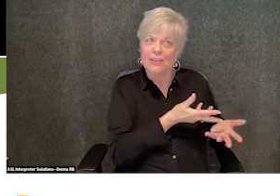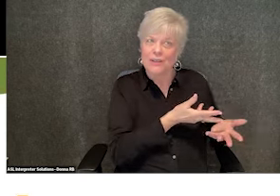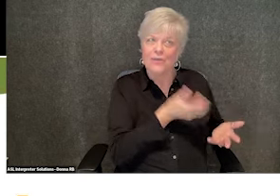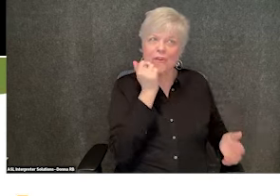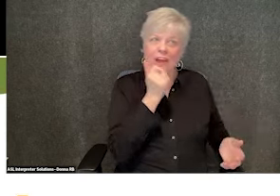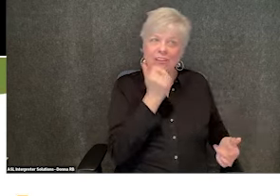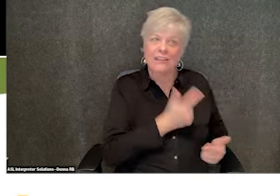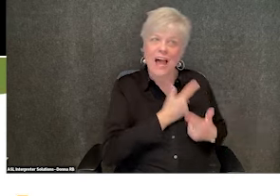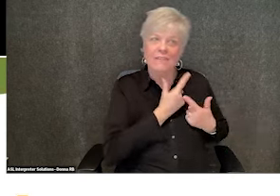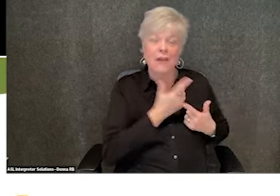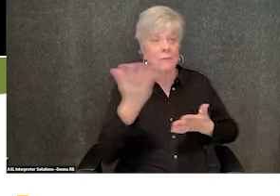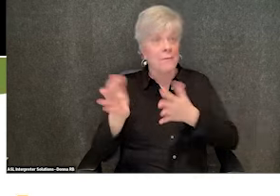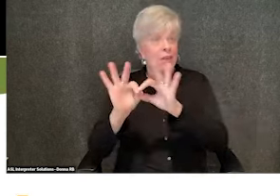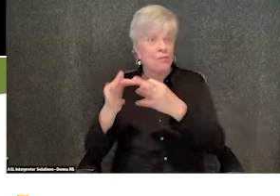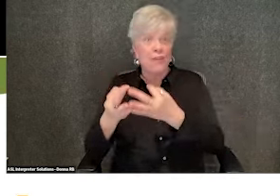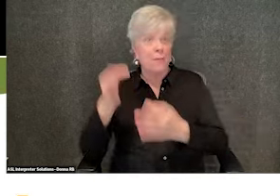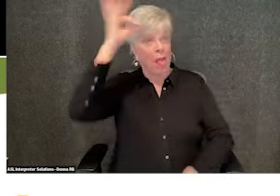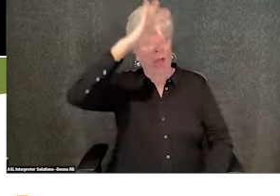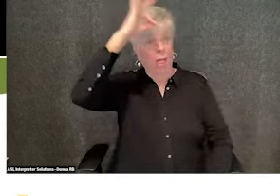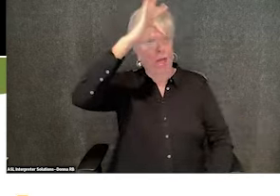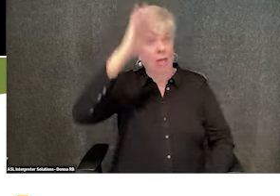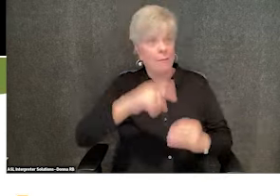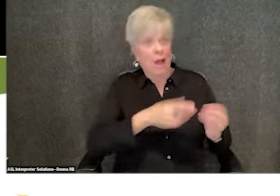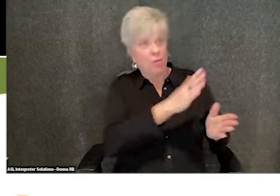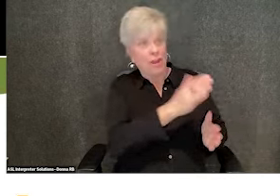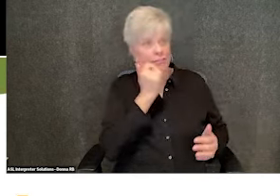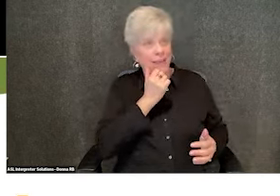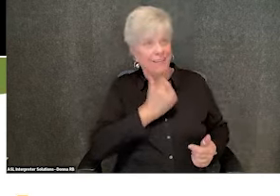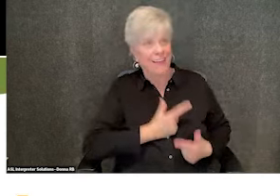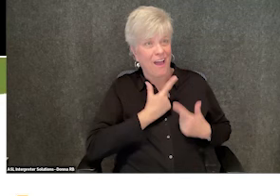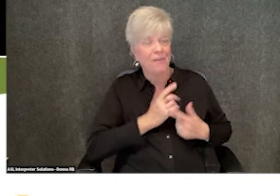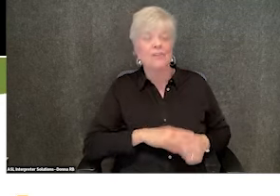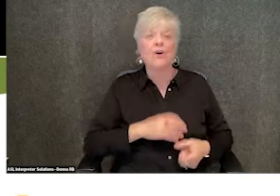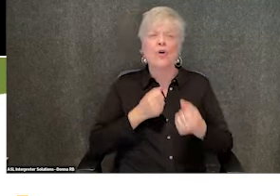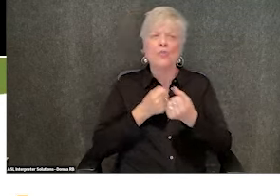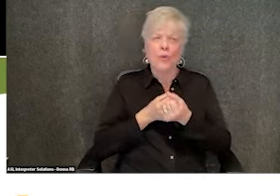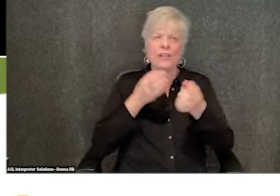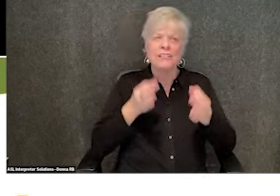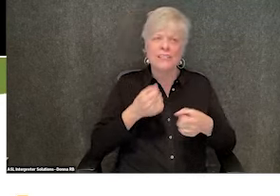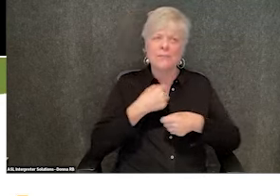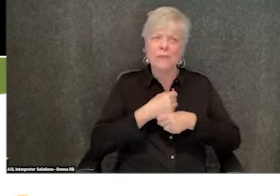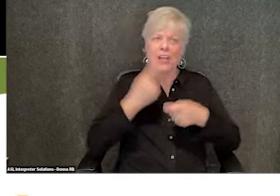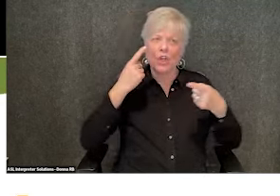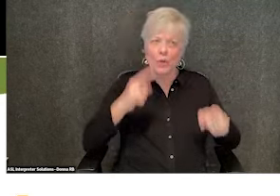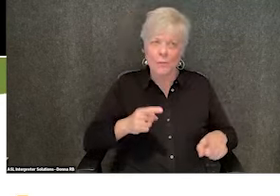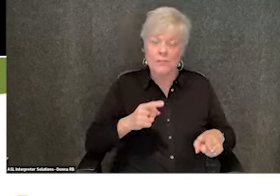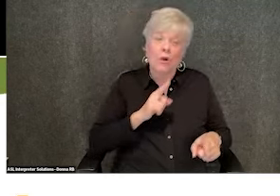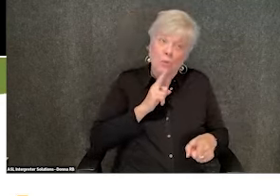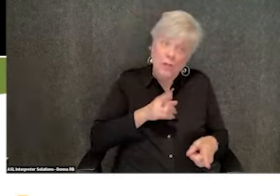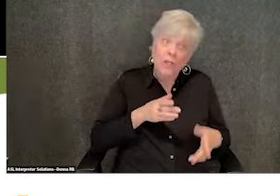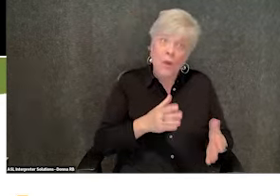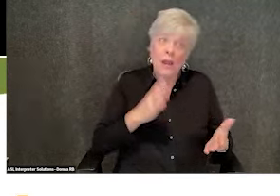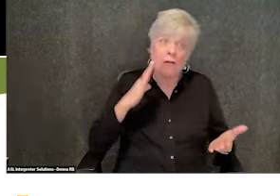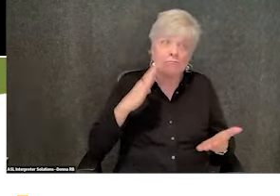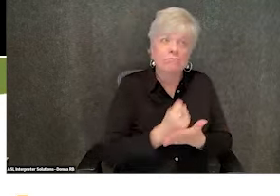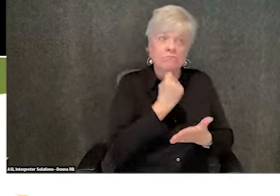familiares, pero tienen mucho conocimiento de la vida diaria de esa persona. Entonces, los acuerdos